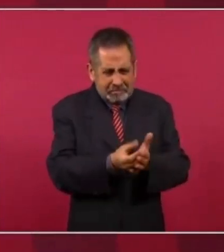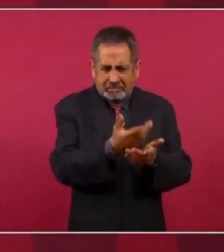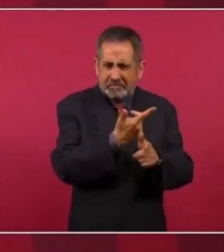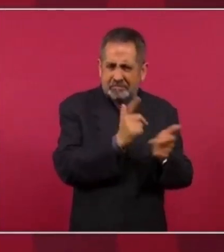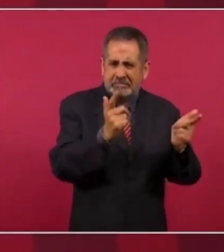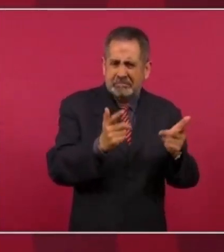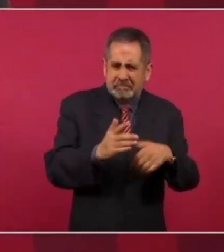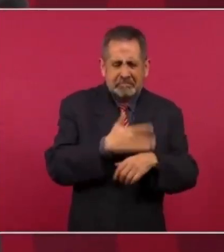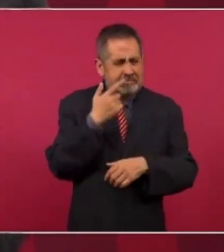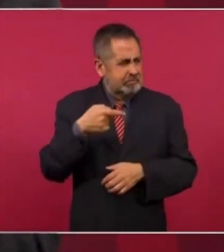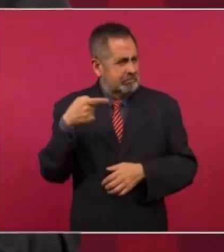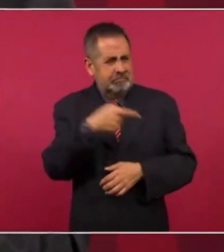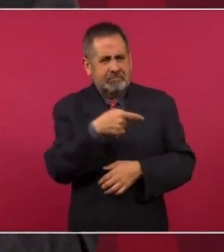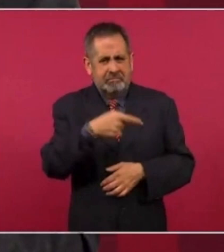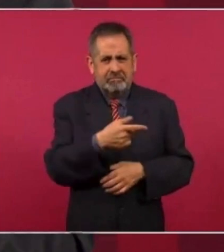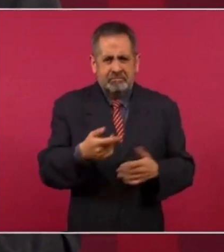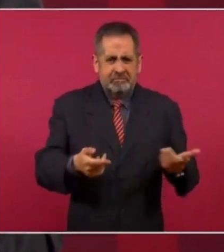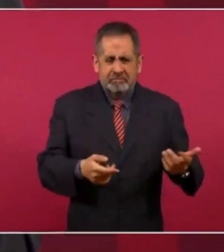a este